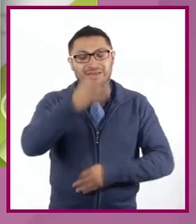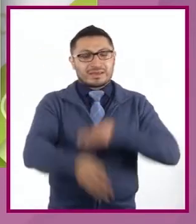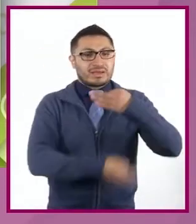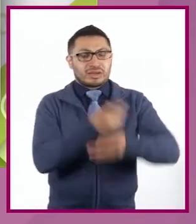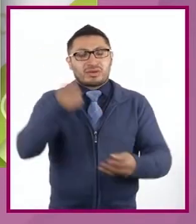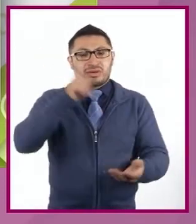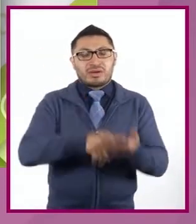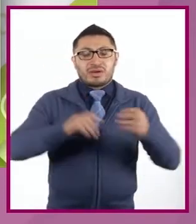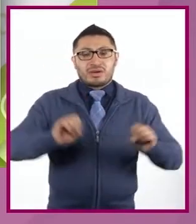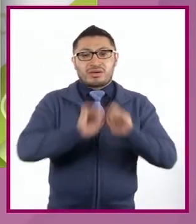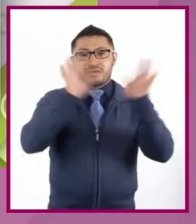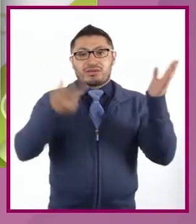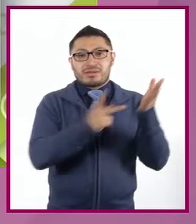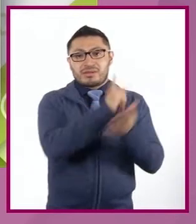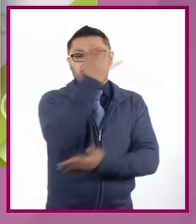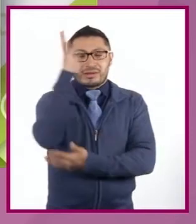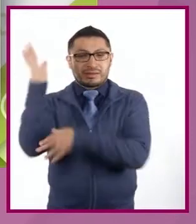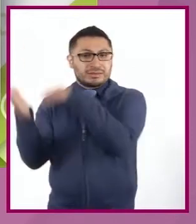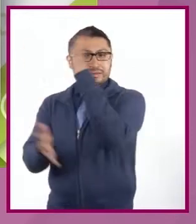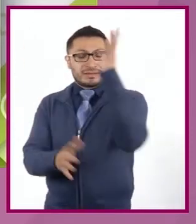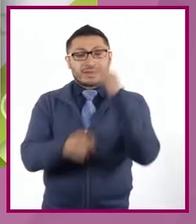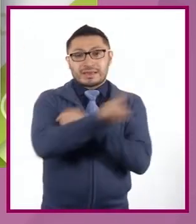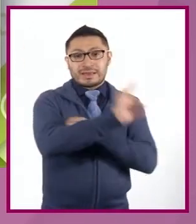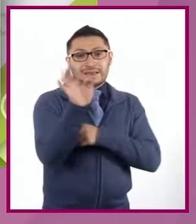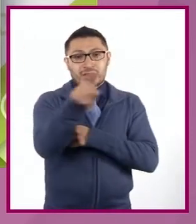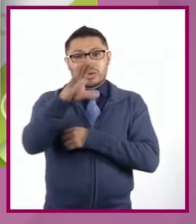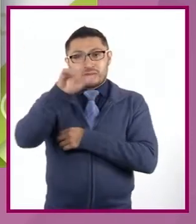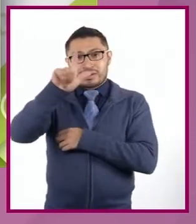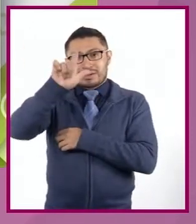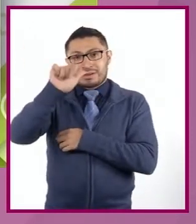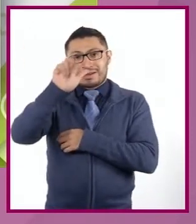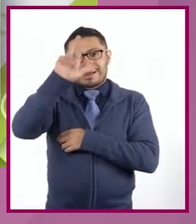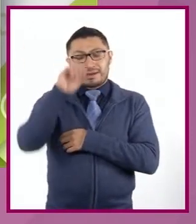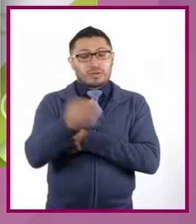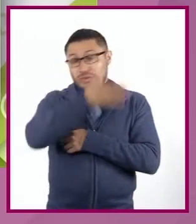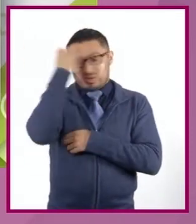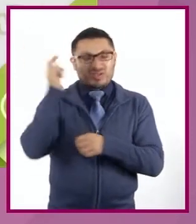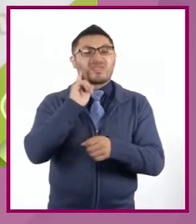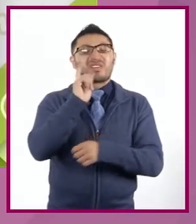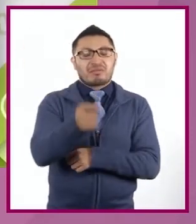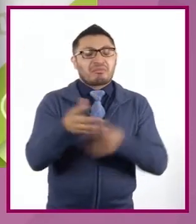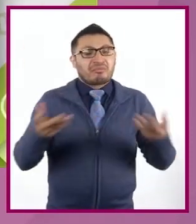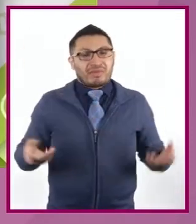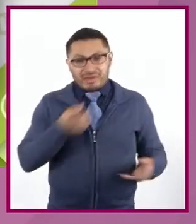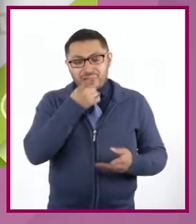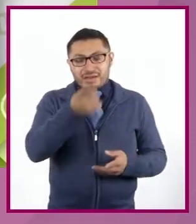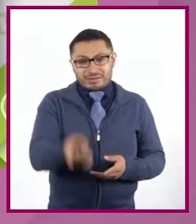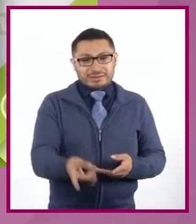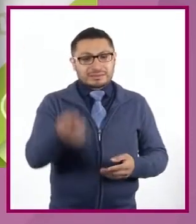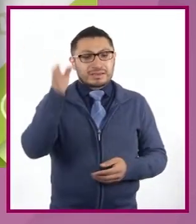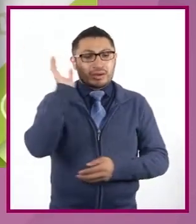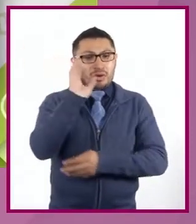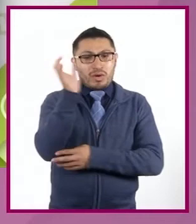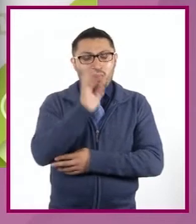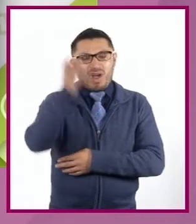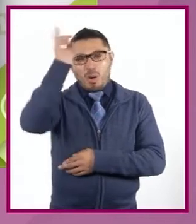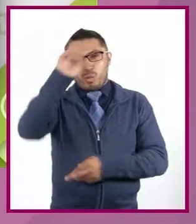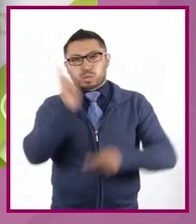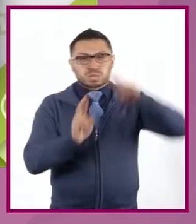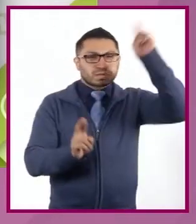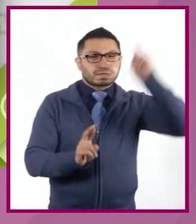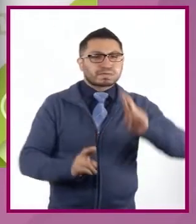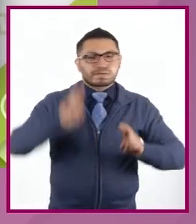claro de la selva y para los que no sepan qué es un claro en la selva o en el bosque, les diré. Durante las estruendosas